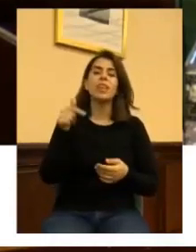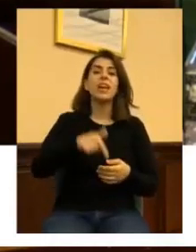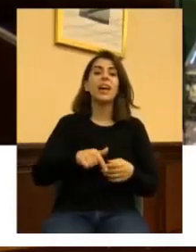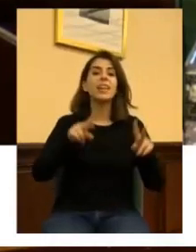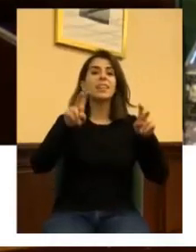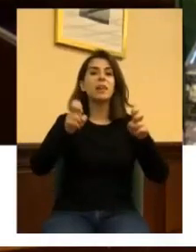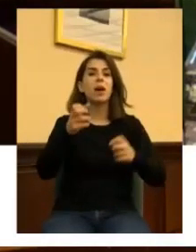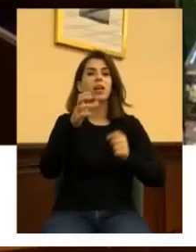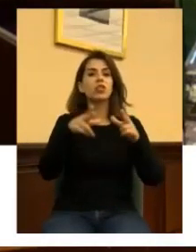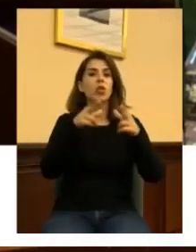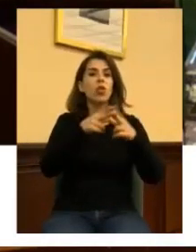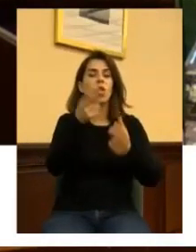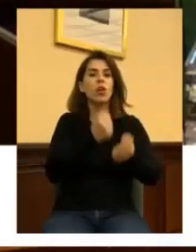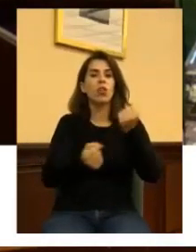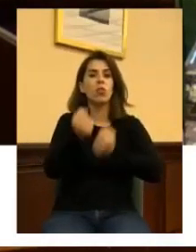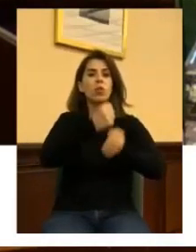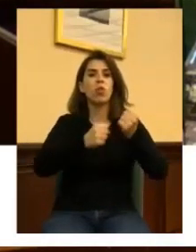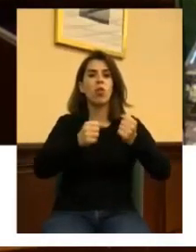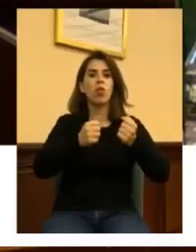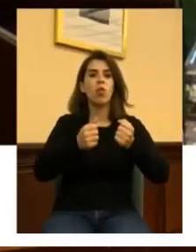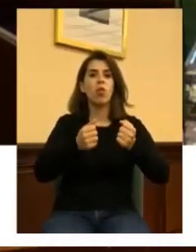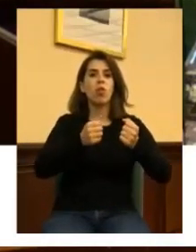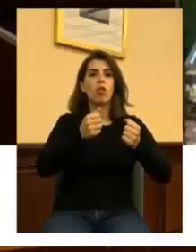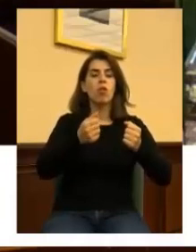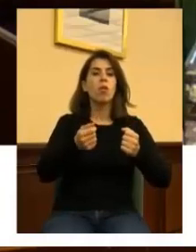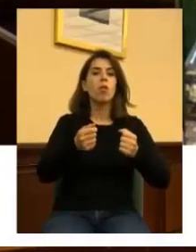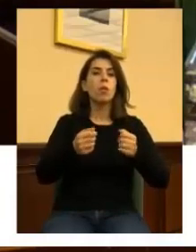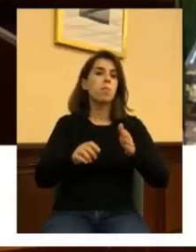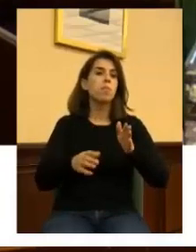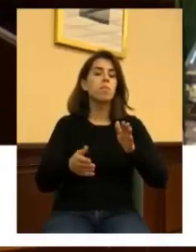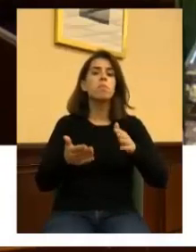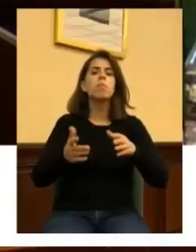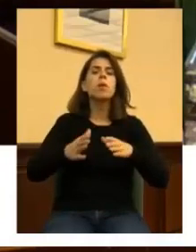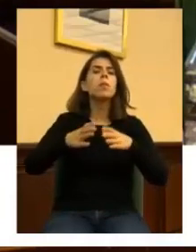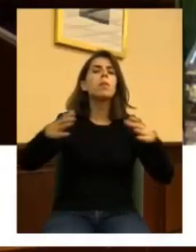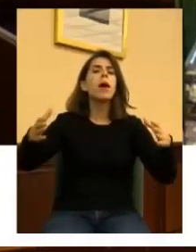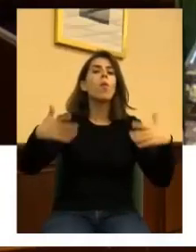nuestra región en los últimos 10 años? Pues nada más y nada menos que un